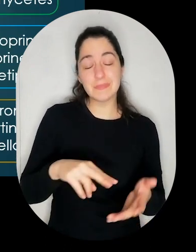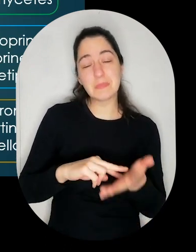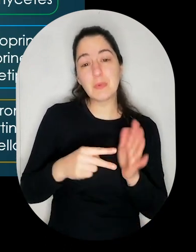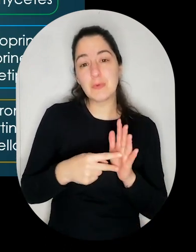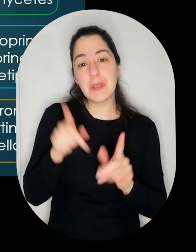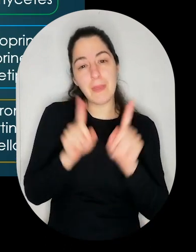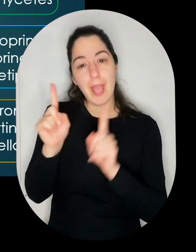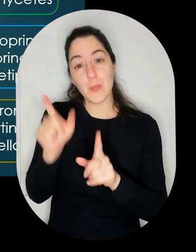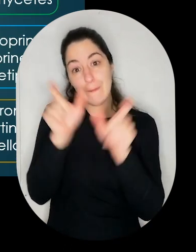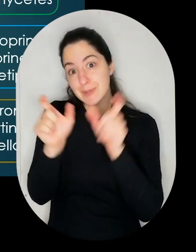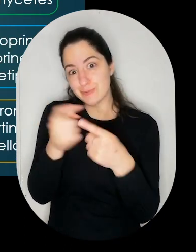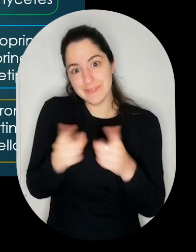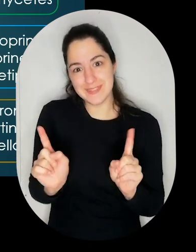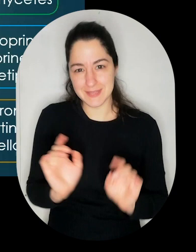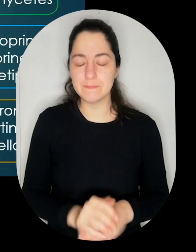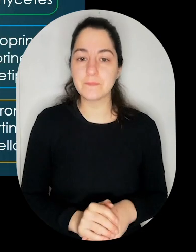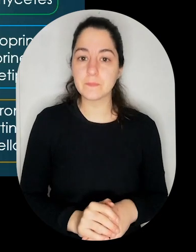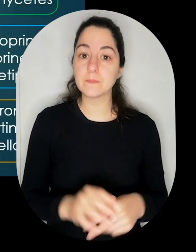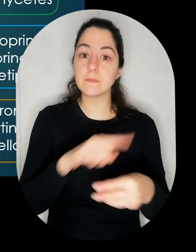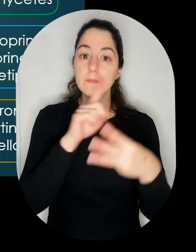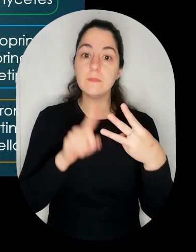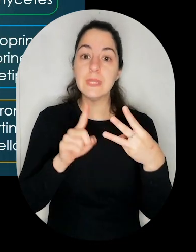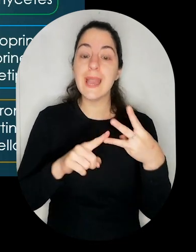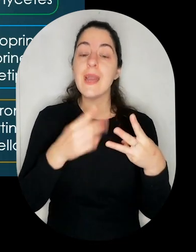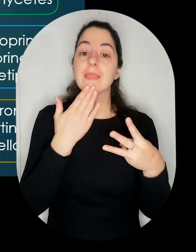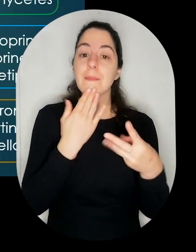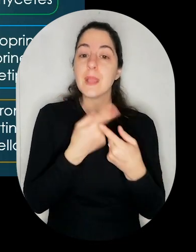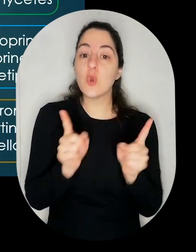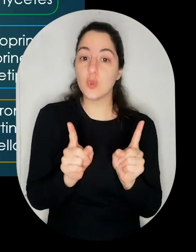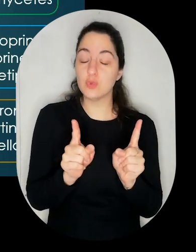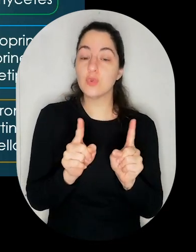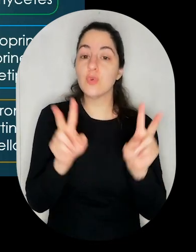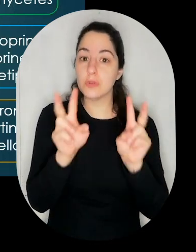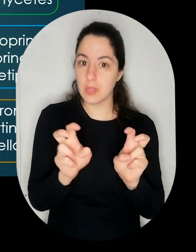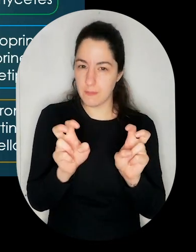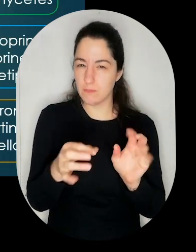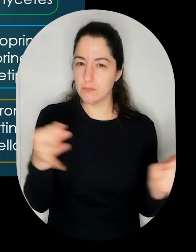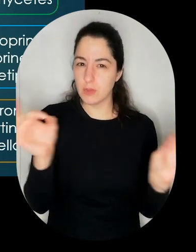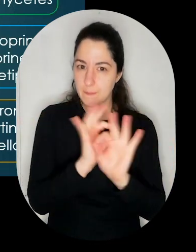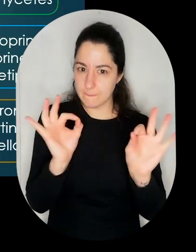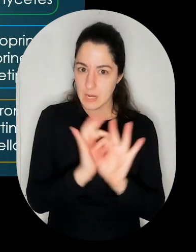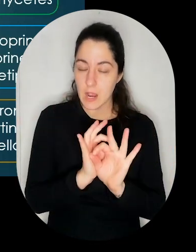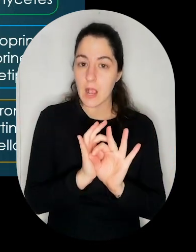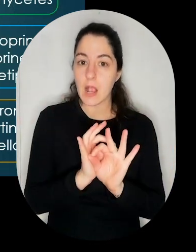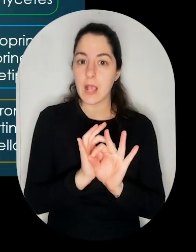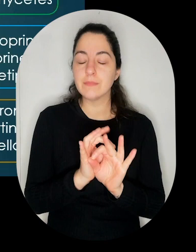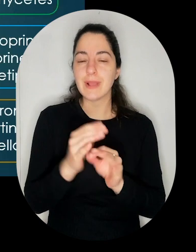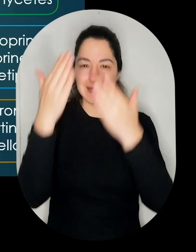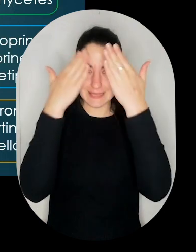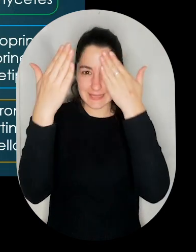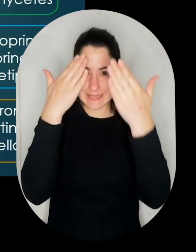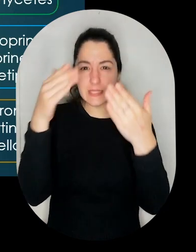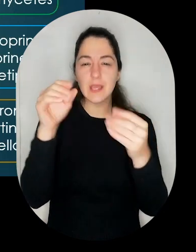engañoso. Luego tenemos el síndrome neurológico alucinatorio micotropínico. A ver, primero entender que existe